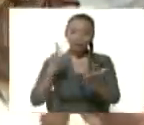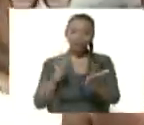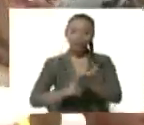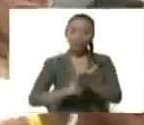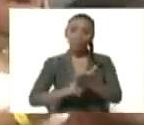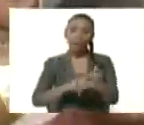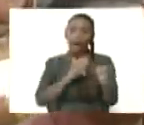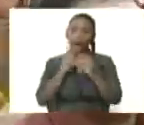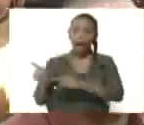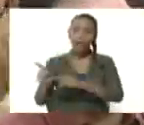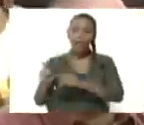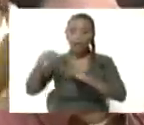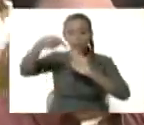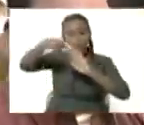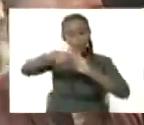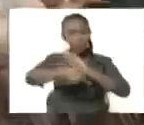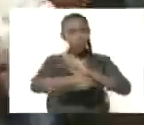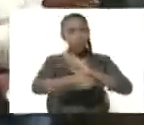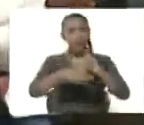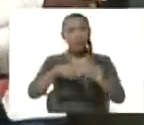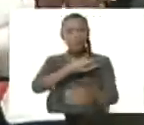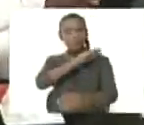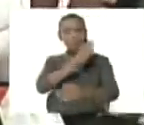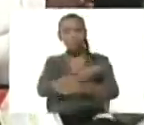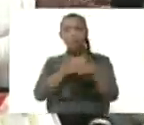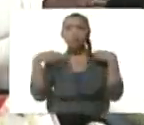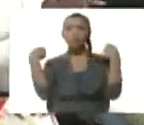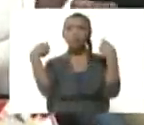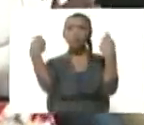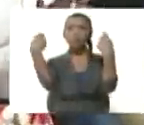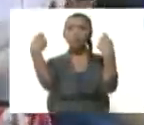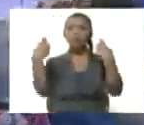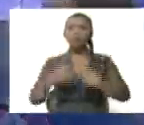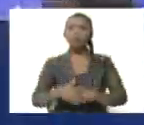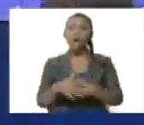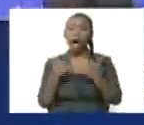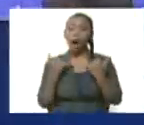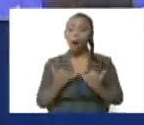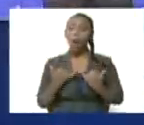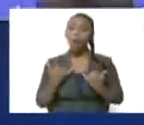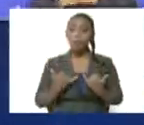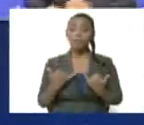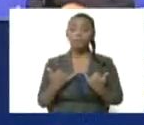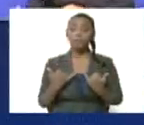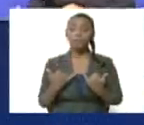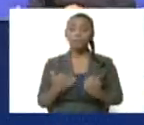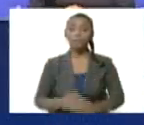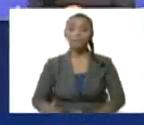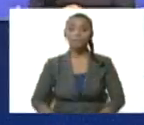allí en la profundidad del poder popular. Ahora,